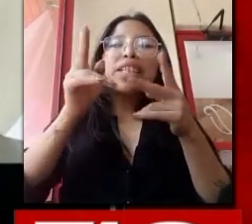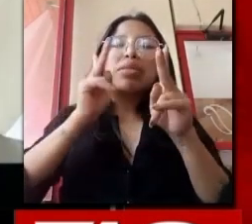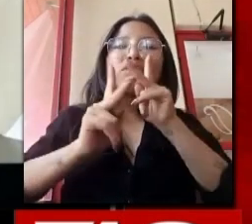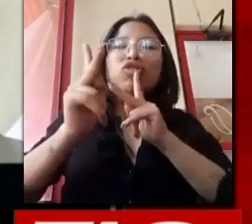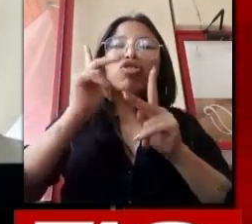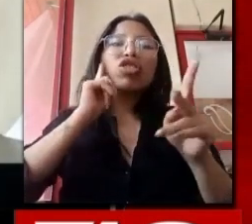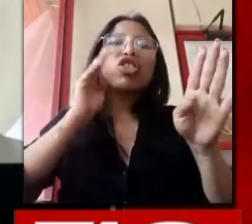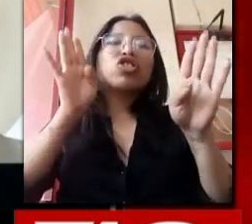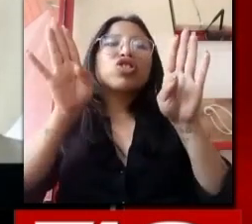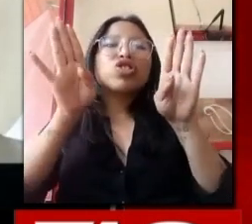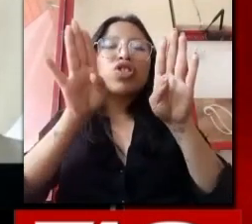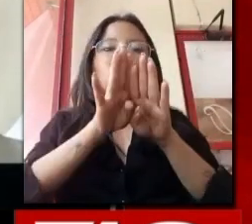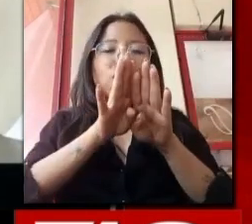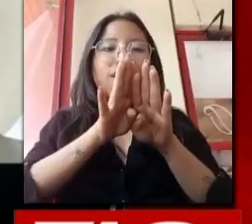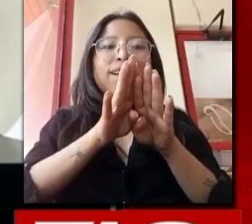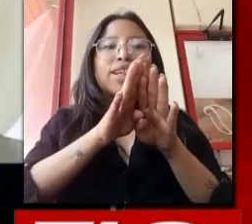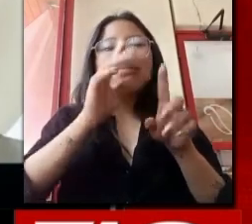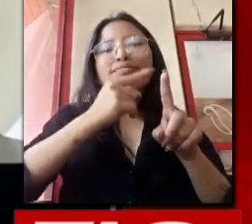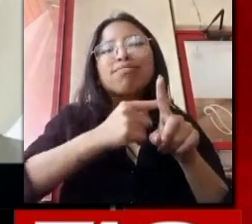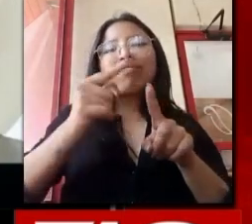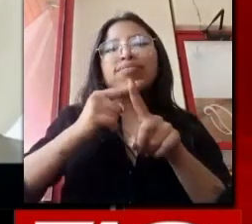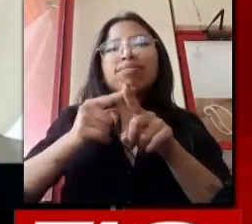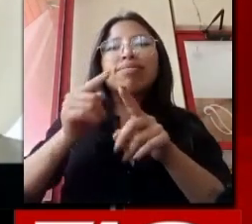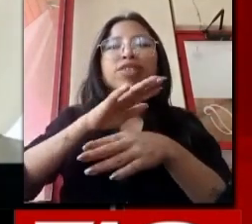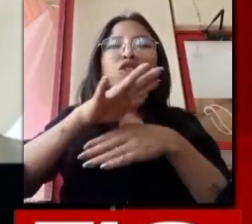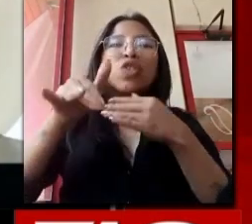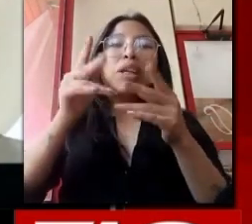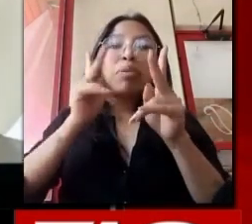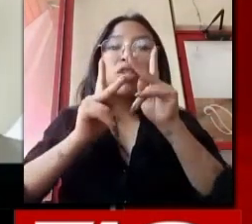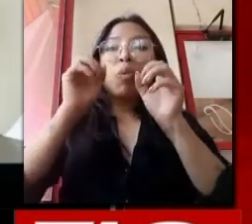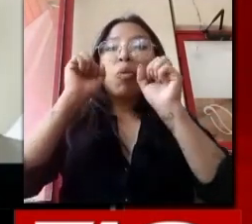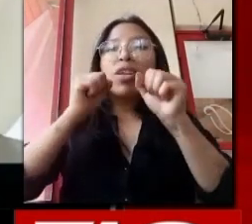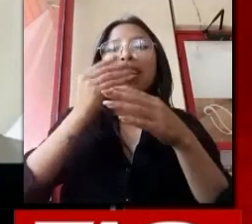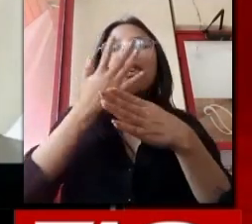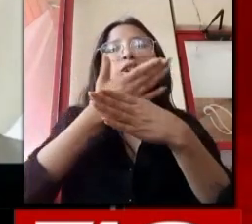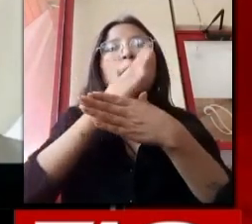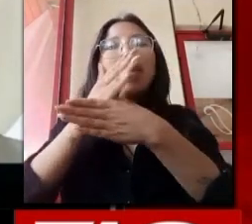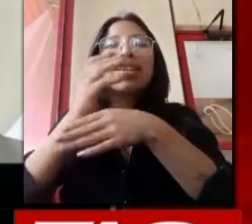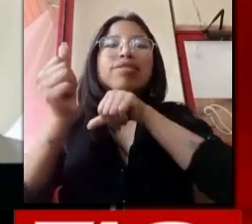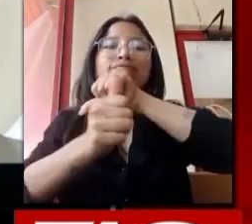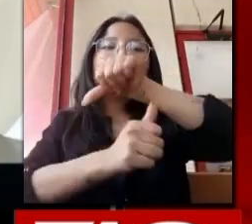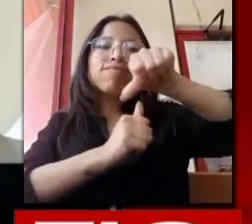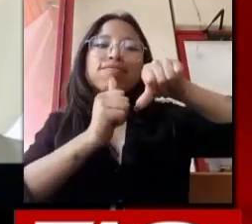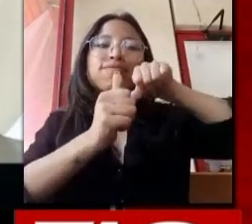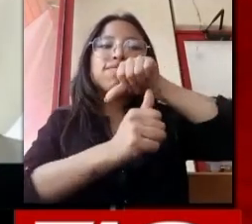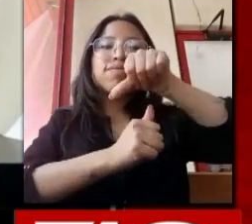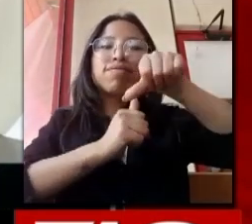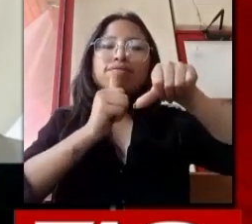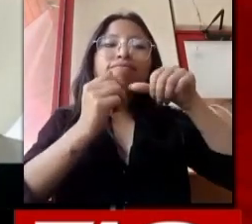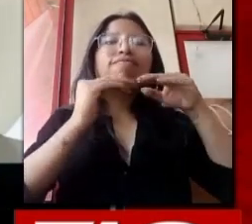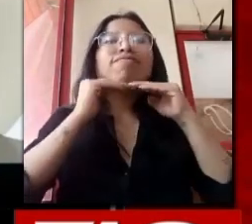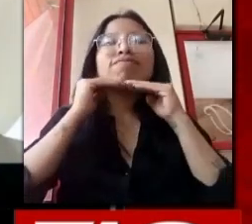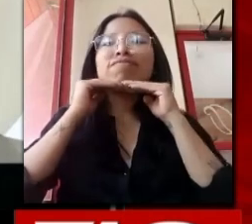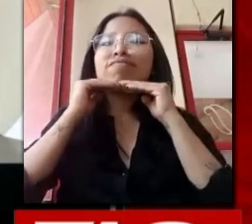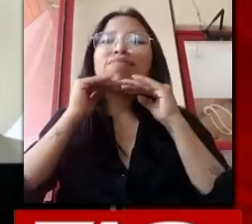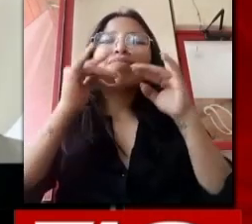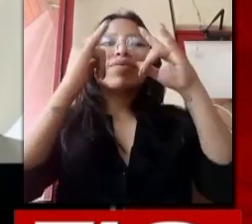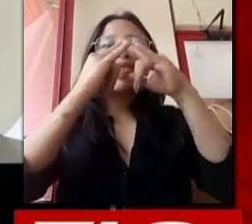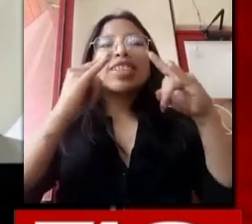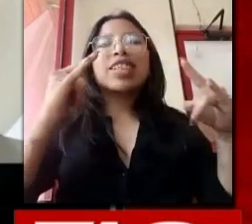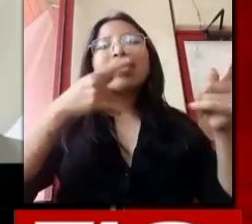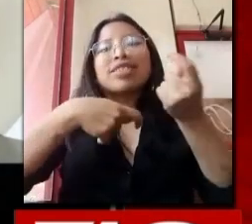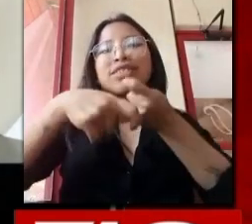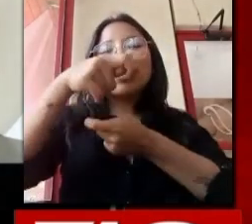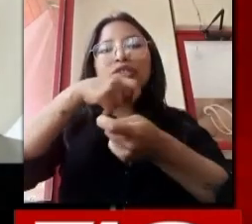la población pueda compartir en ese día, también adquirir productos donde ellos van a realizar, donde ellos realizan y